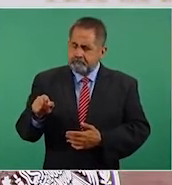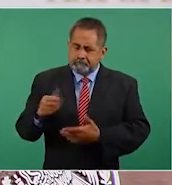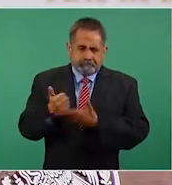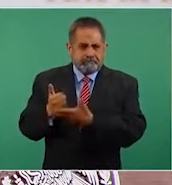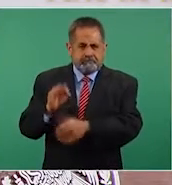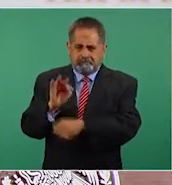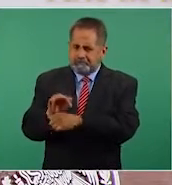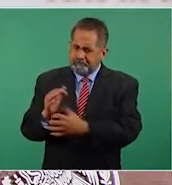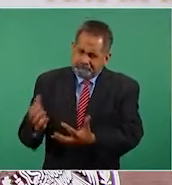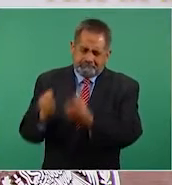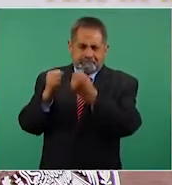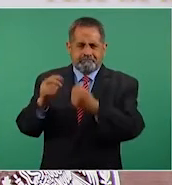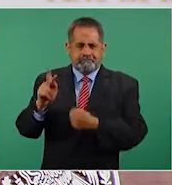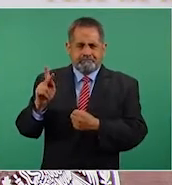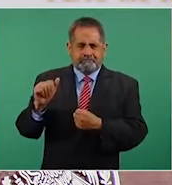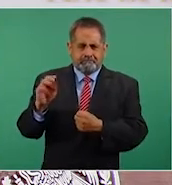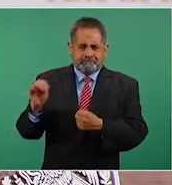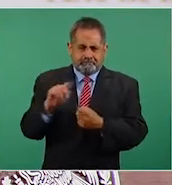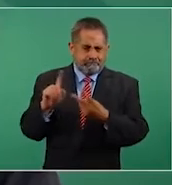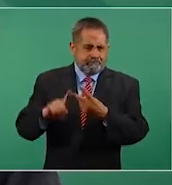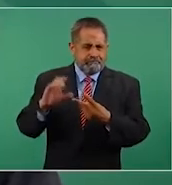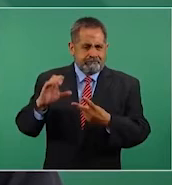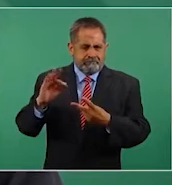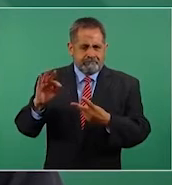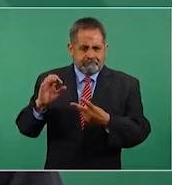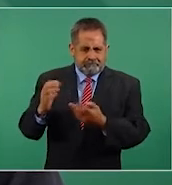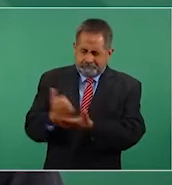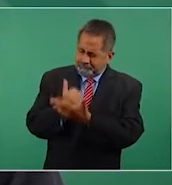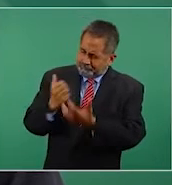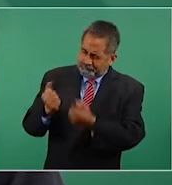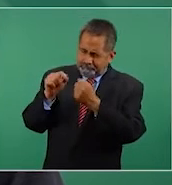rescatar a Pemex y rescatar a la Comisión Federal de Electricidad?